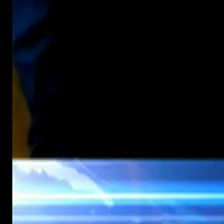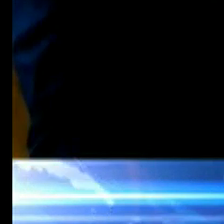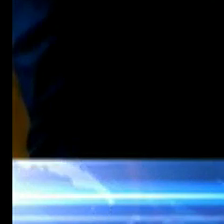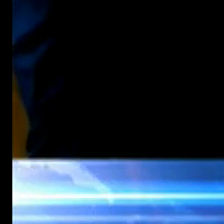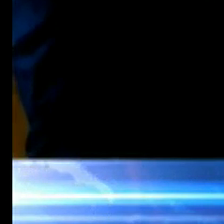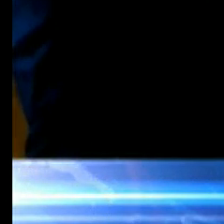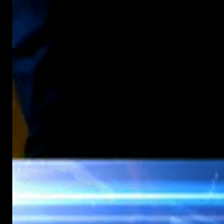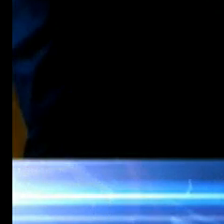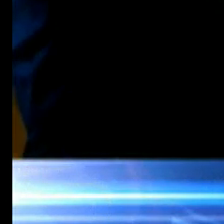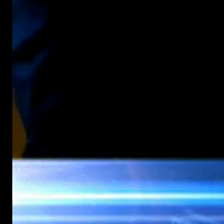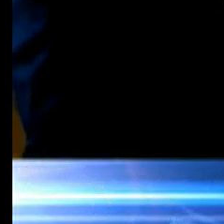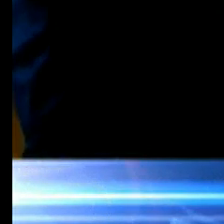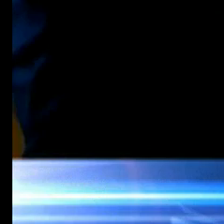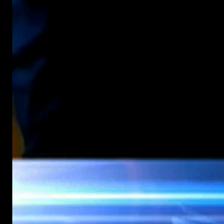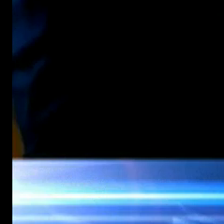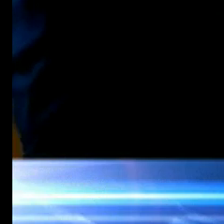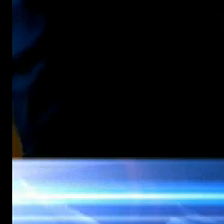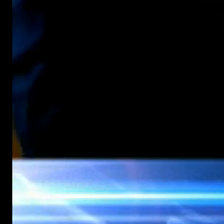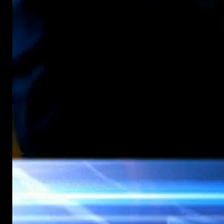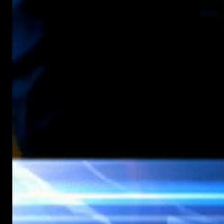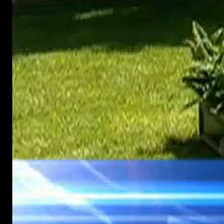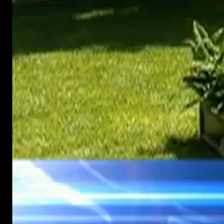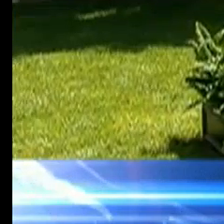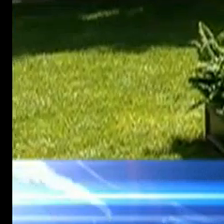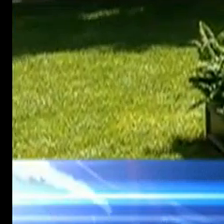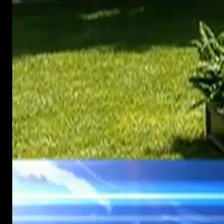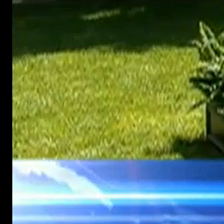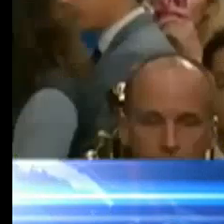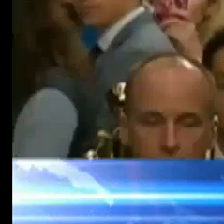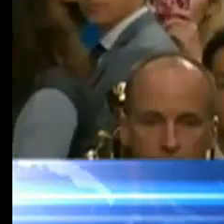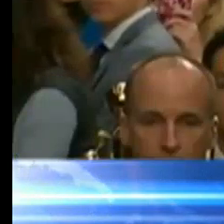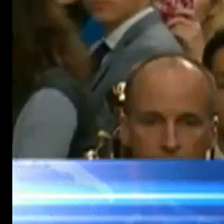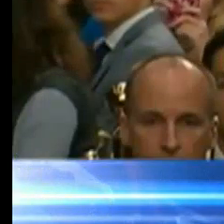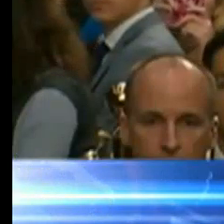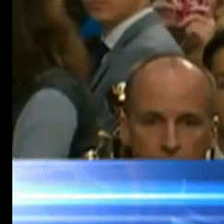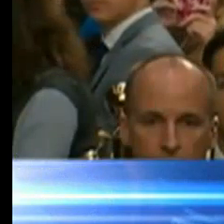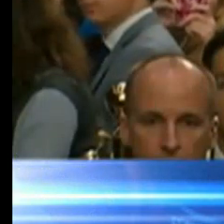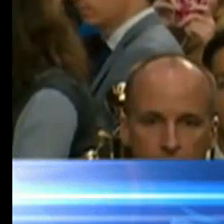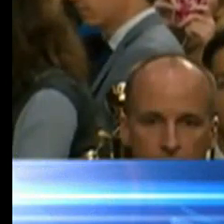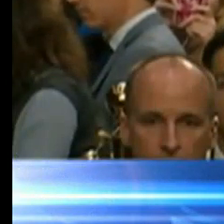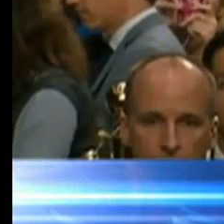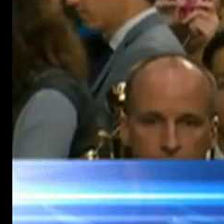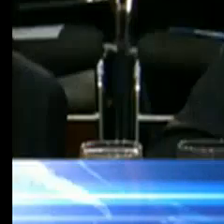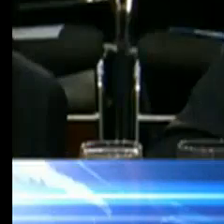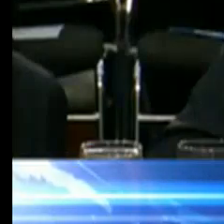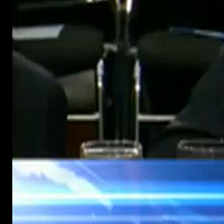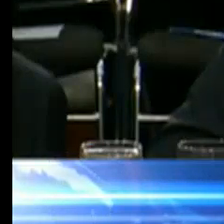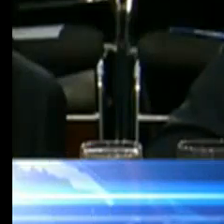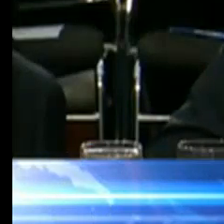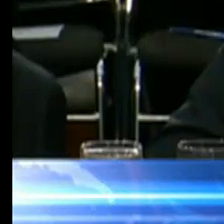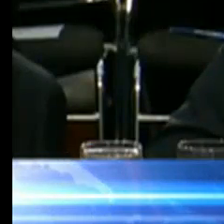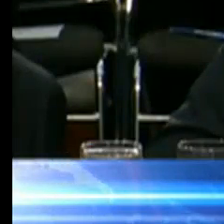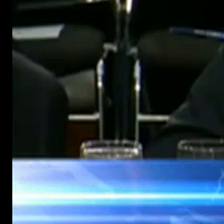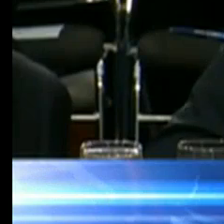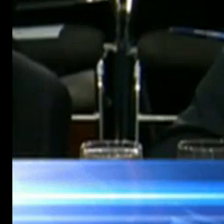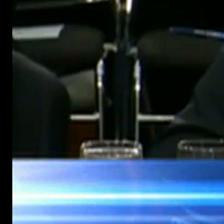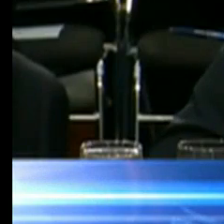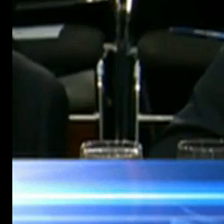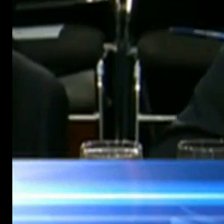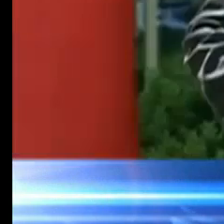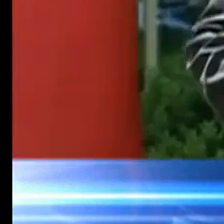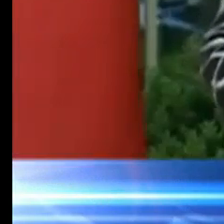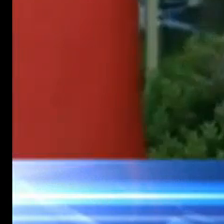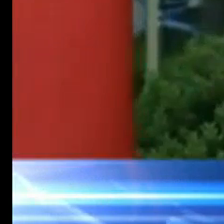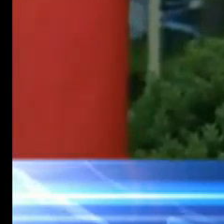presidente Donald Trump acusó a James Comey de mentir y filtrar información a la